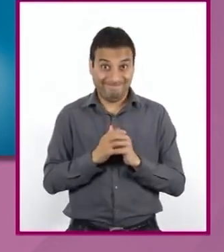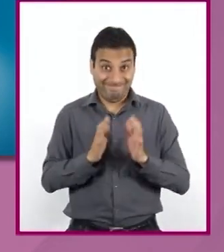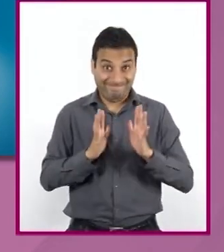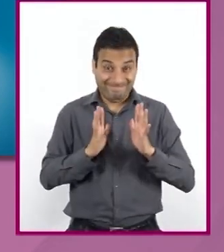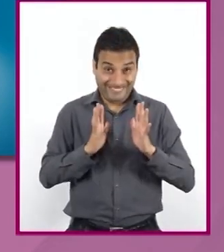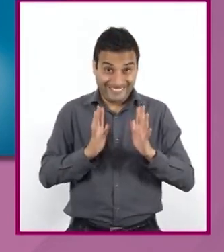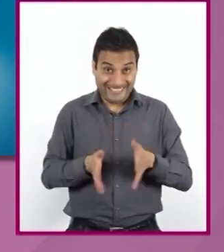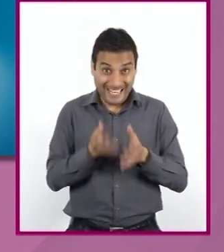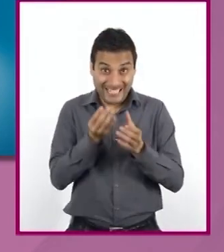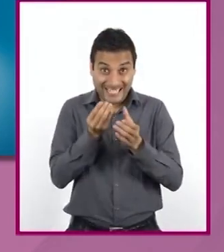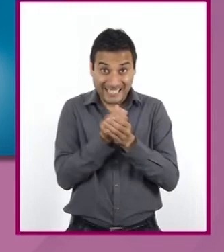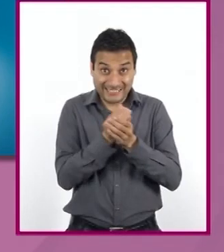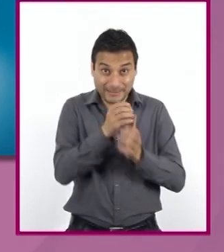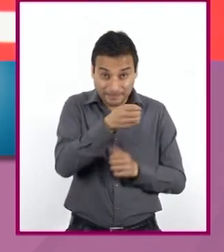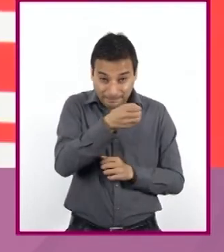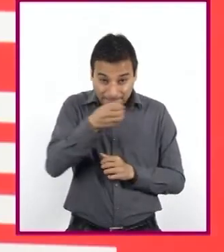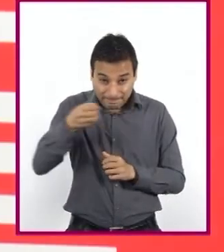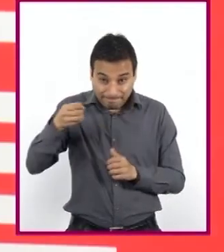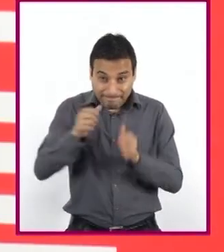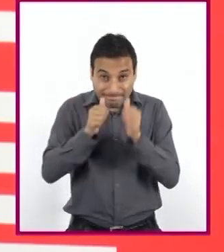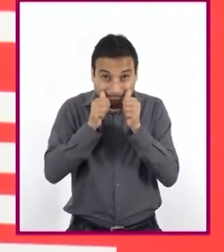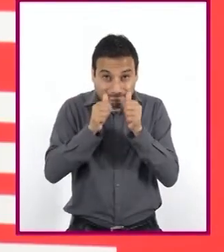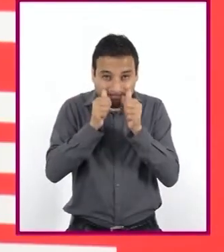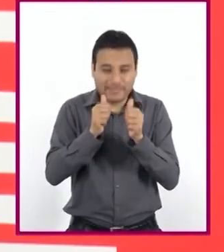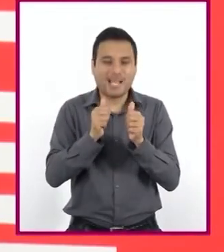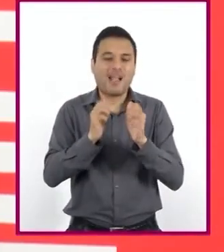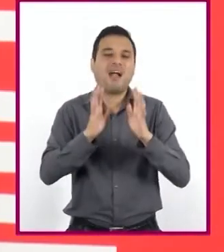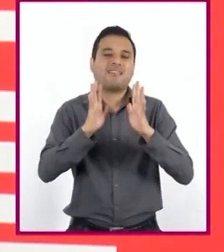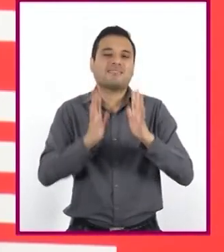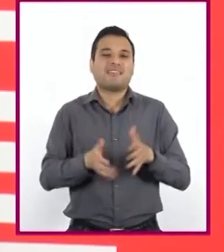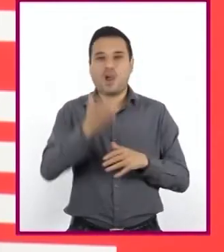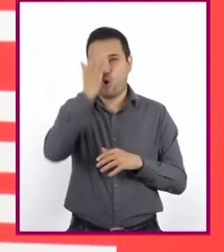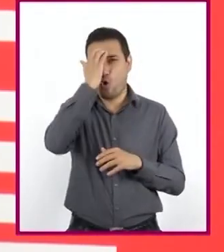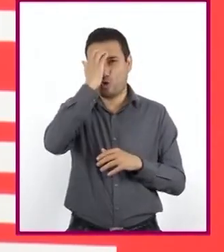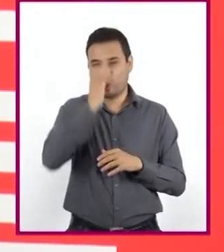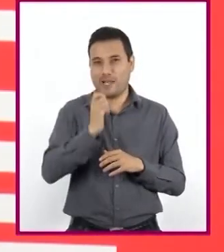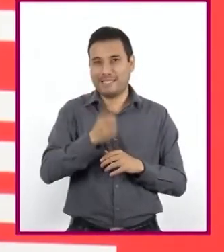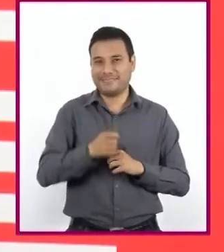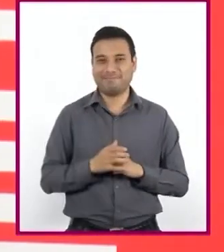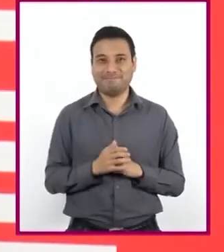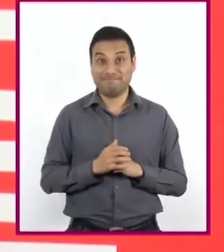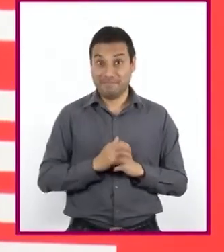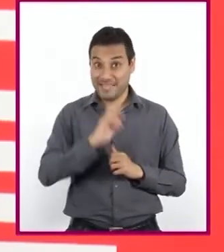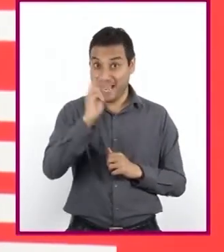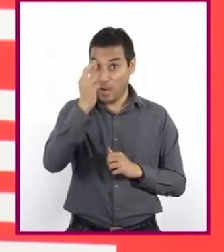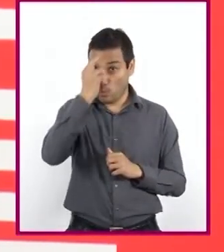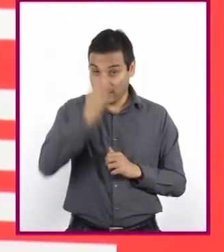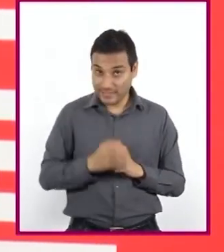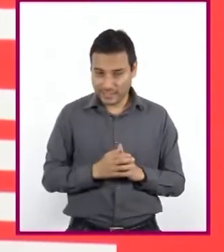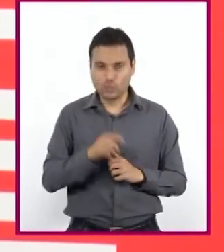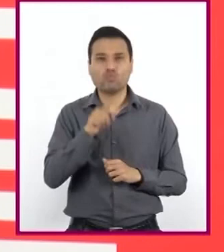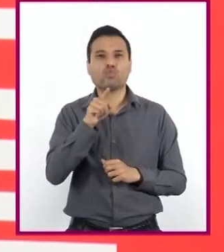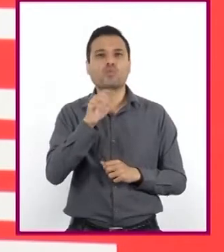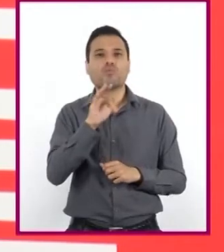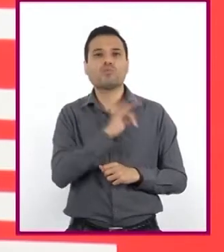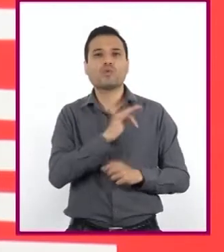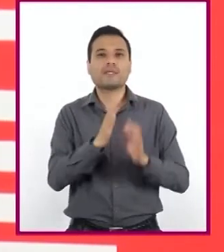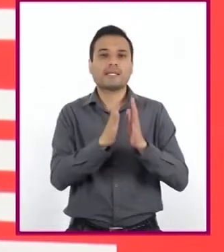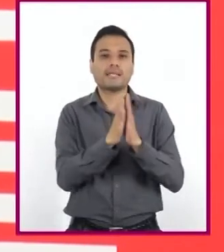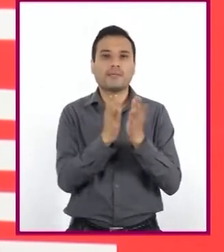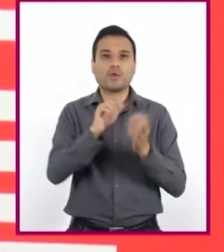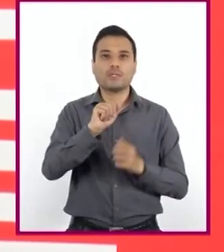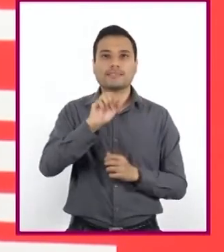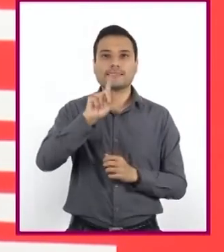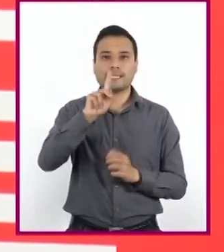sesión, será fácil para ustedes poner su definición. Recuerden que pueden apoyarse en su libro de